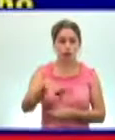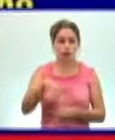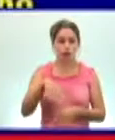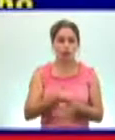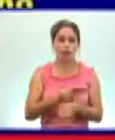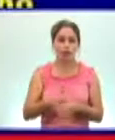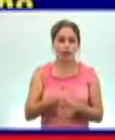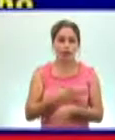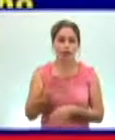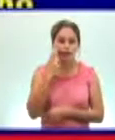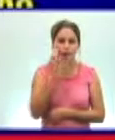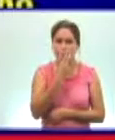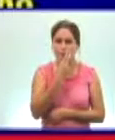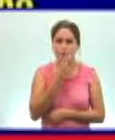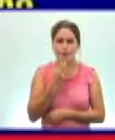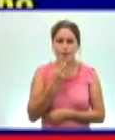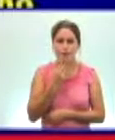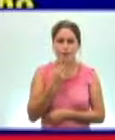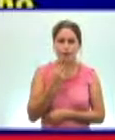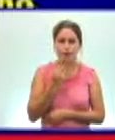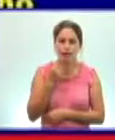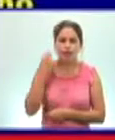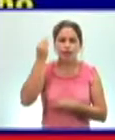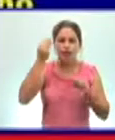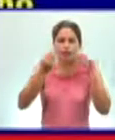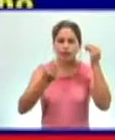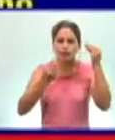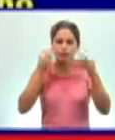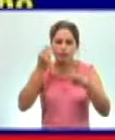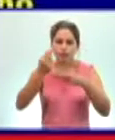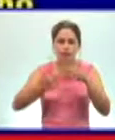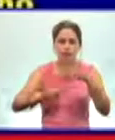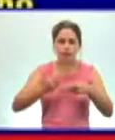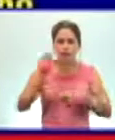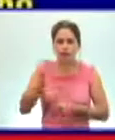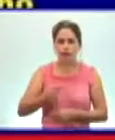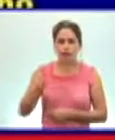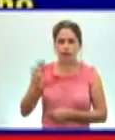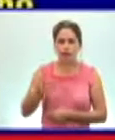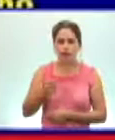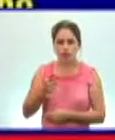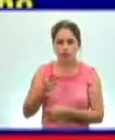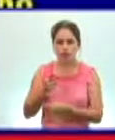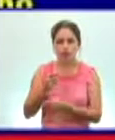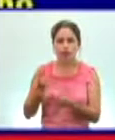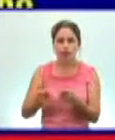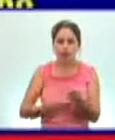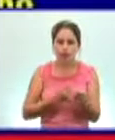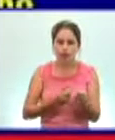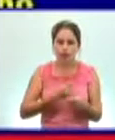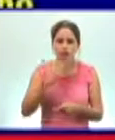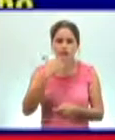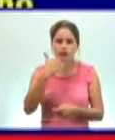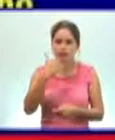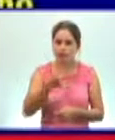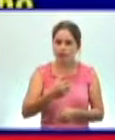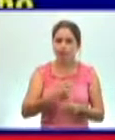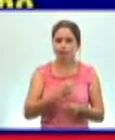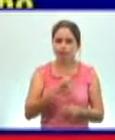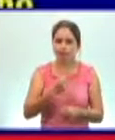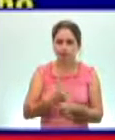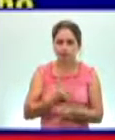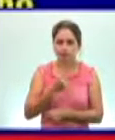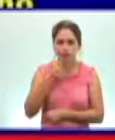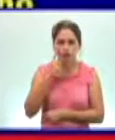al capital en su lógica de una lucha social y de clases, mientras que en su segunda cita está